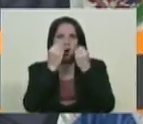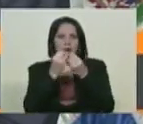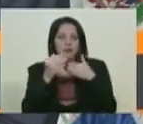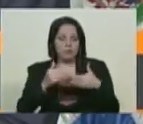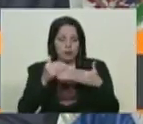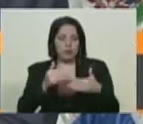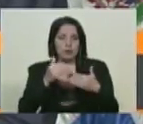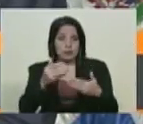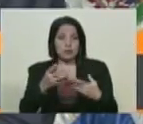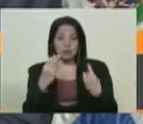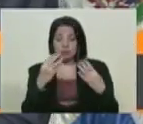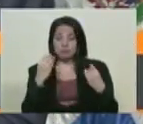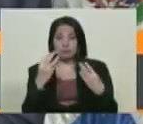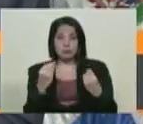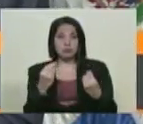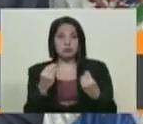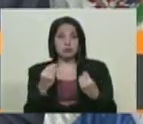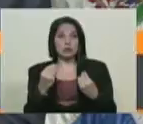avanzado mucho.